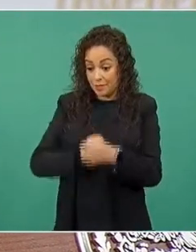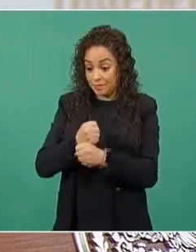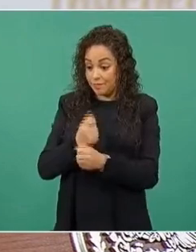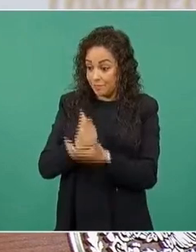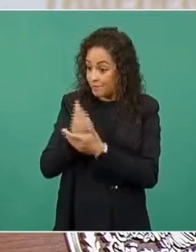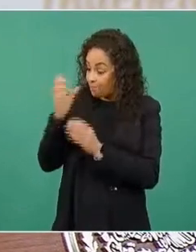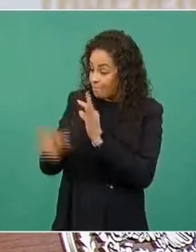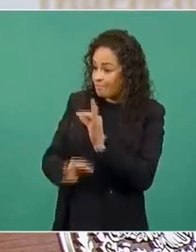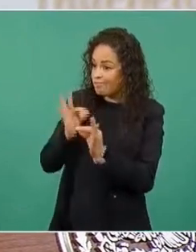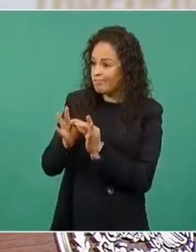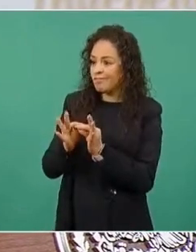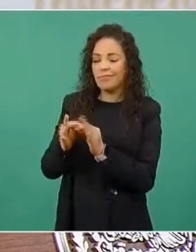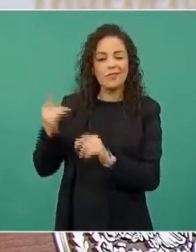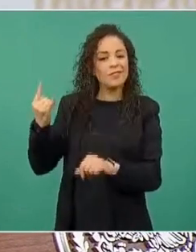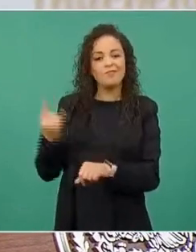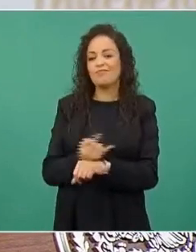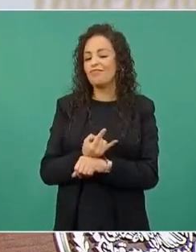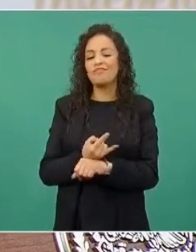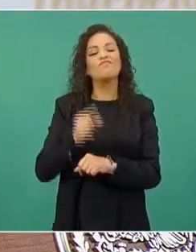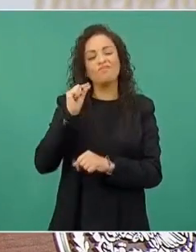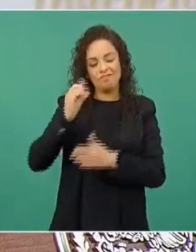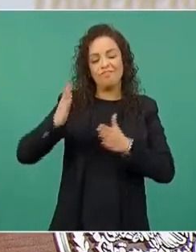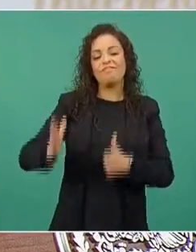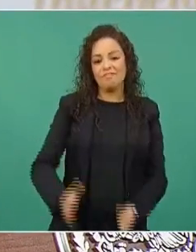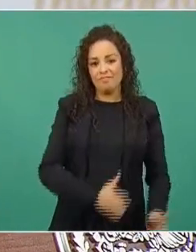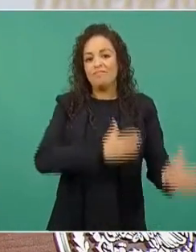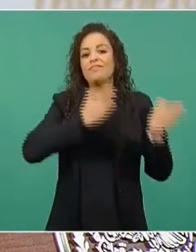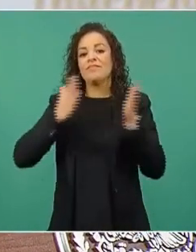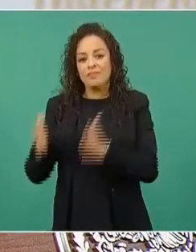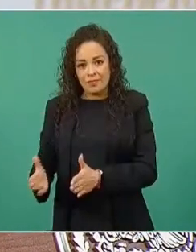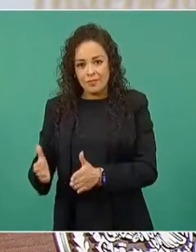embargo, ya se acordó, como está